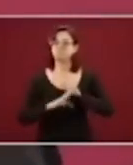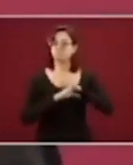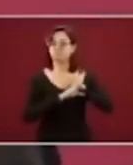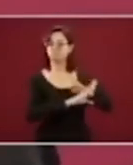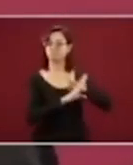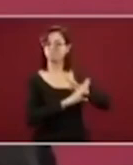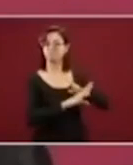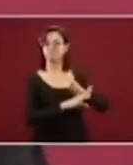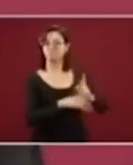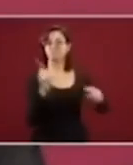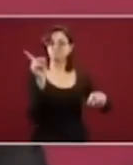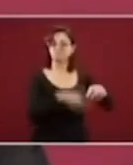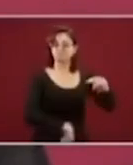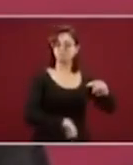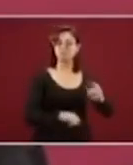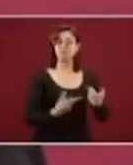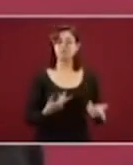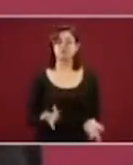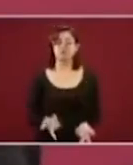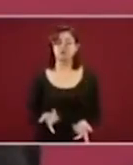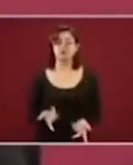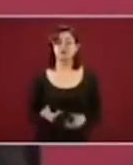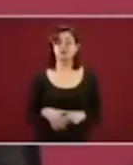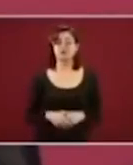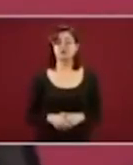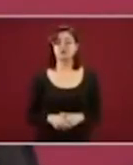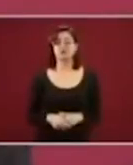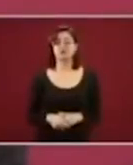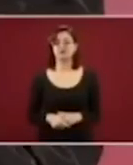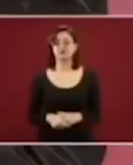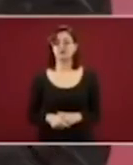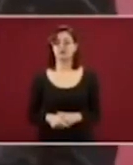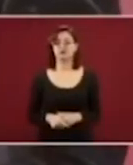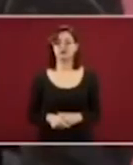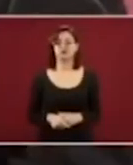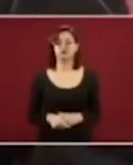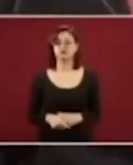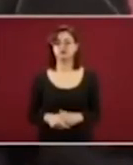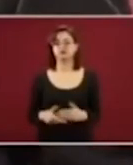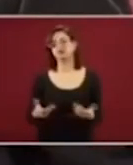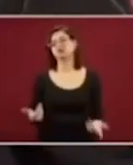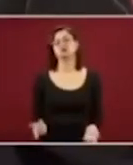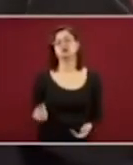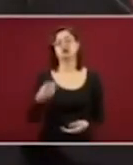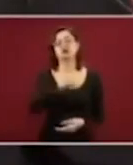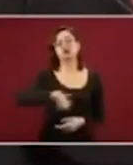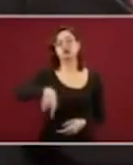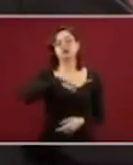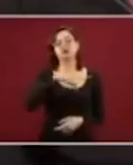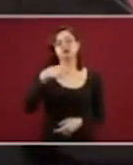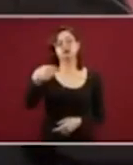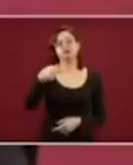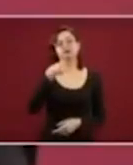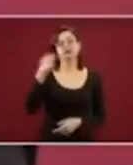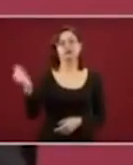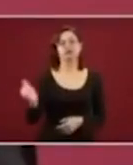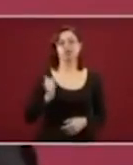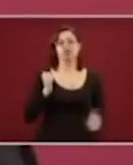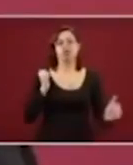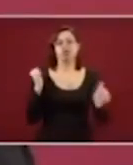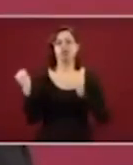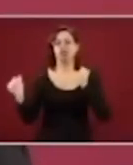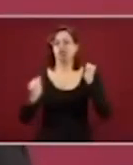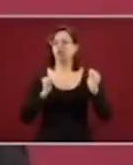y no permitir la máxima de lampa del periodismo de que